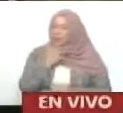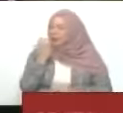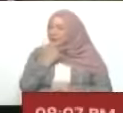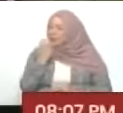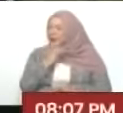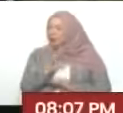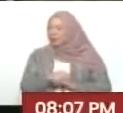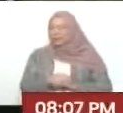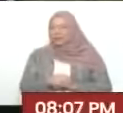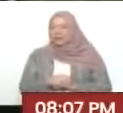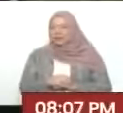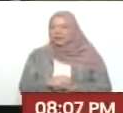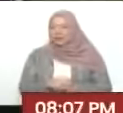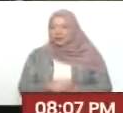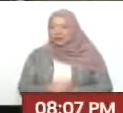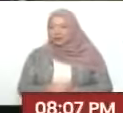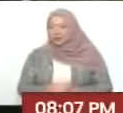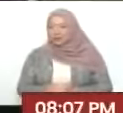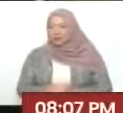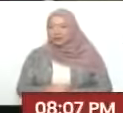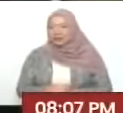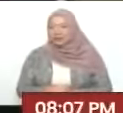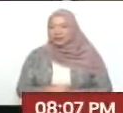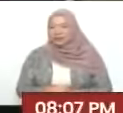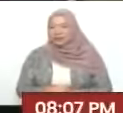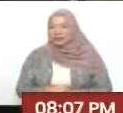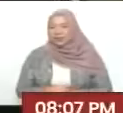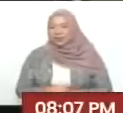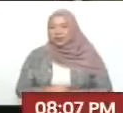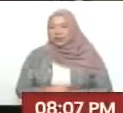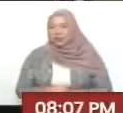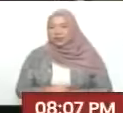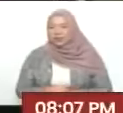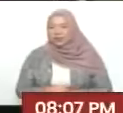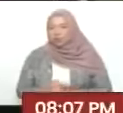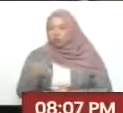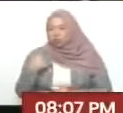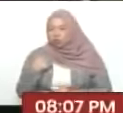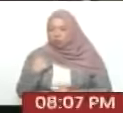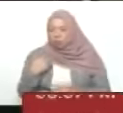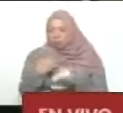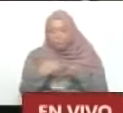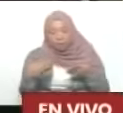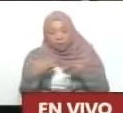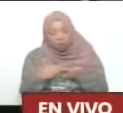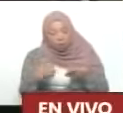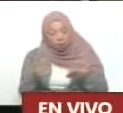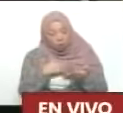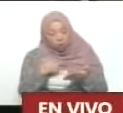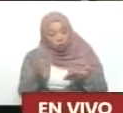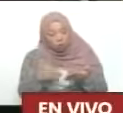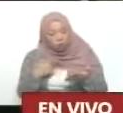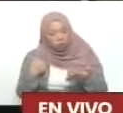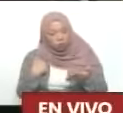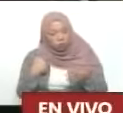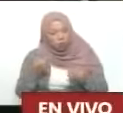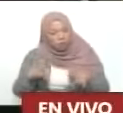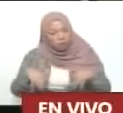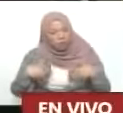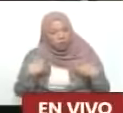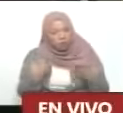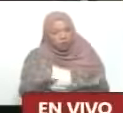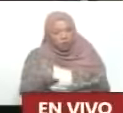eso. Quería hacer una pregunta, presidente. Me he leído el libro que me regaló. Está